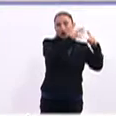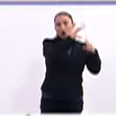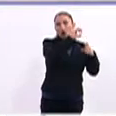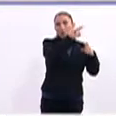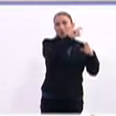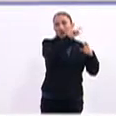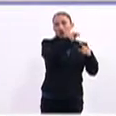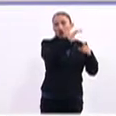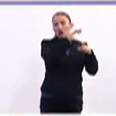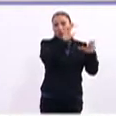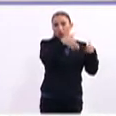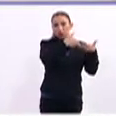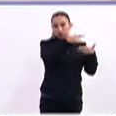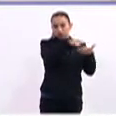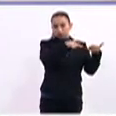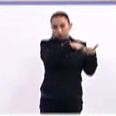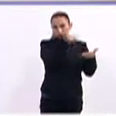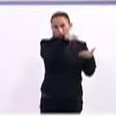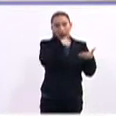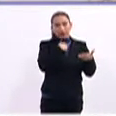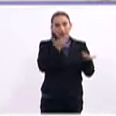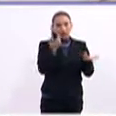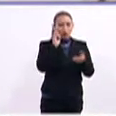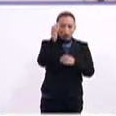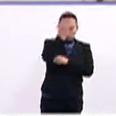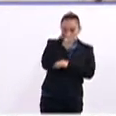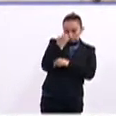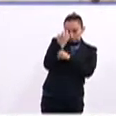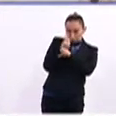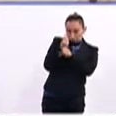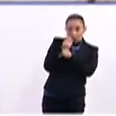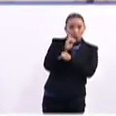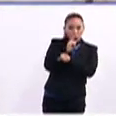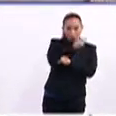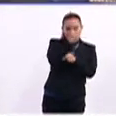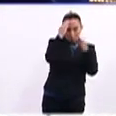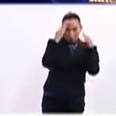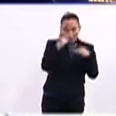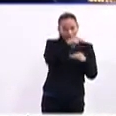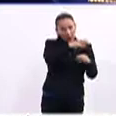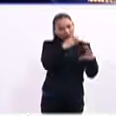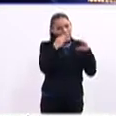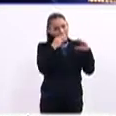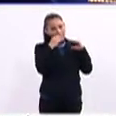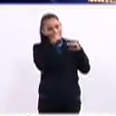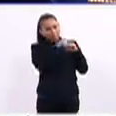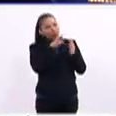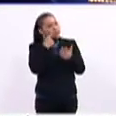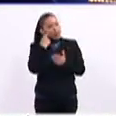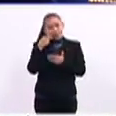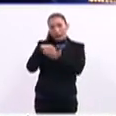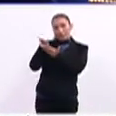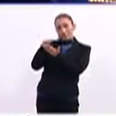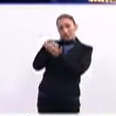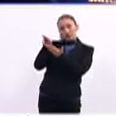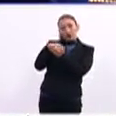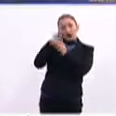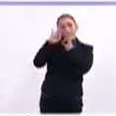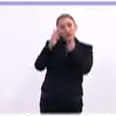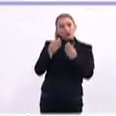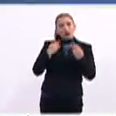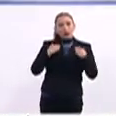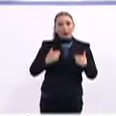dedica precisamente a la restauración y pintura antigua, sacra. Y ella me enseñaba a pintar sobre todo figura